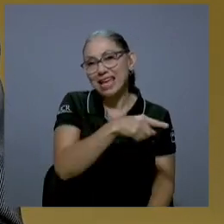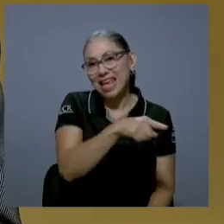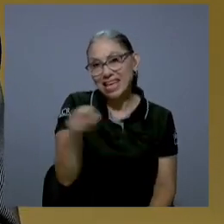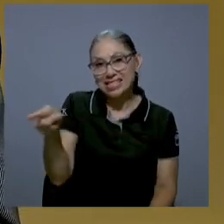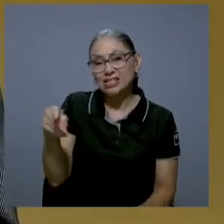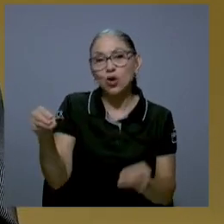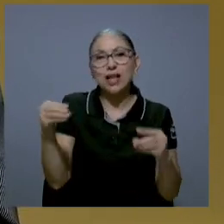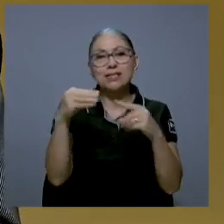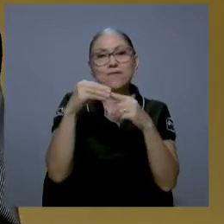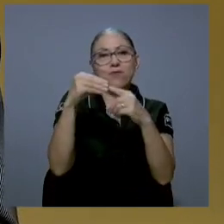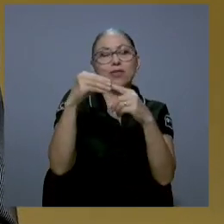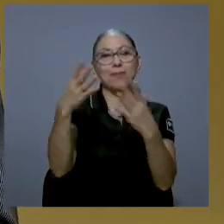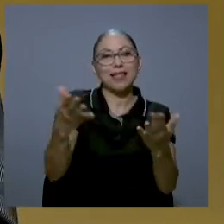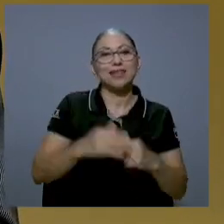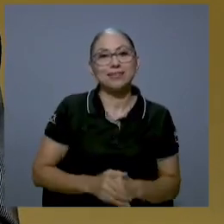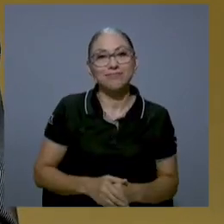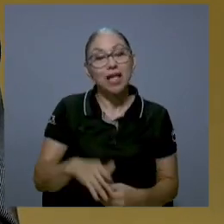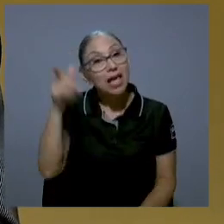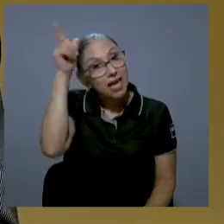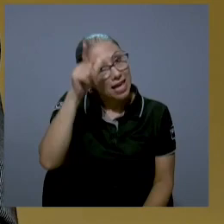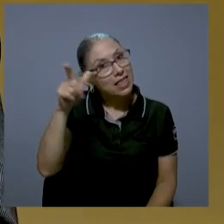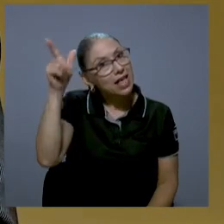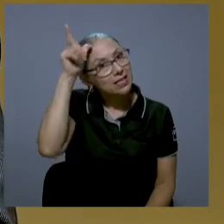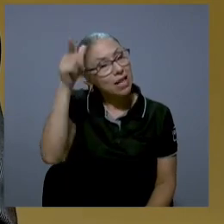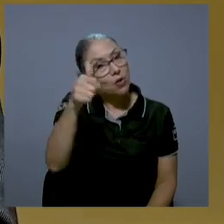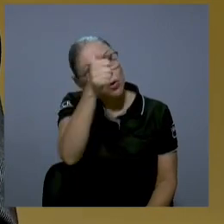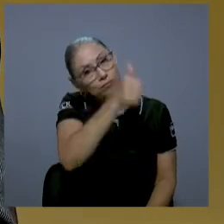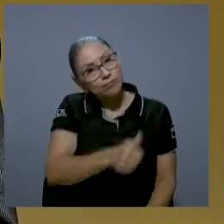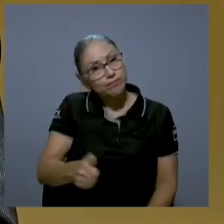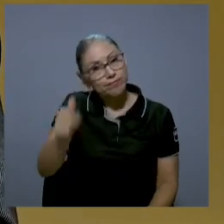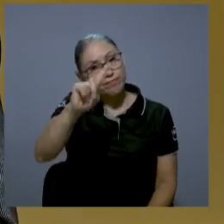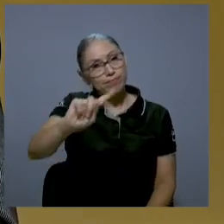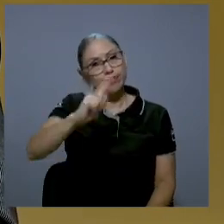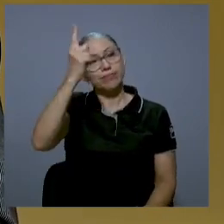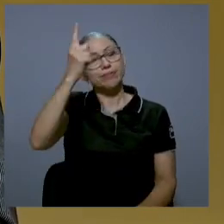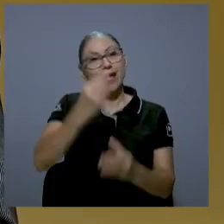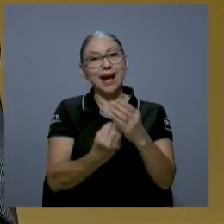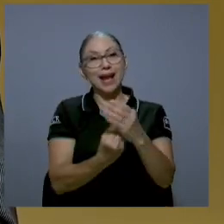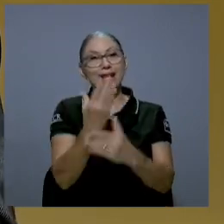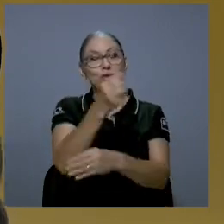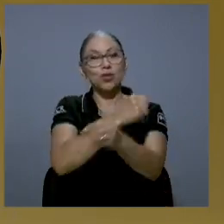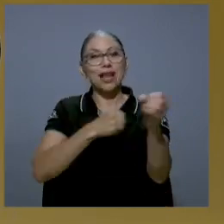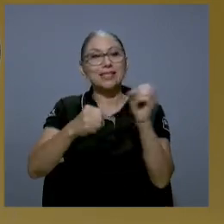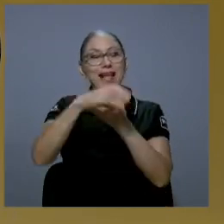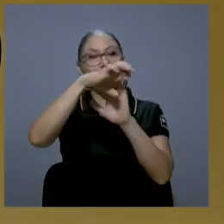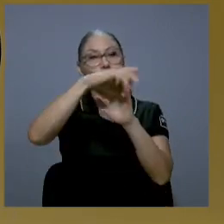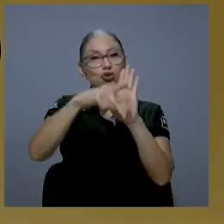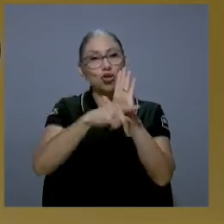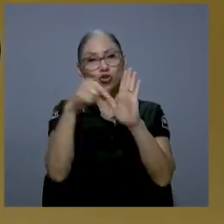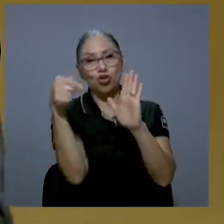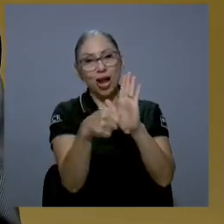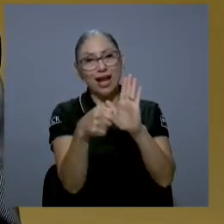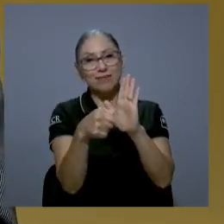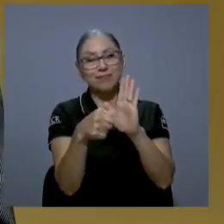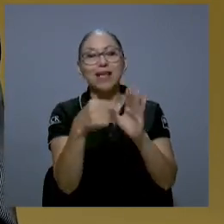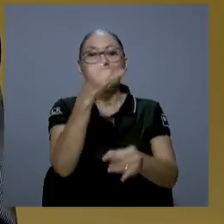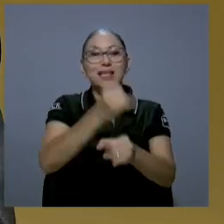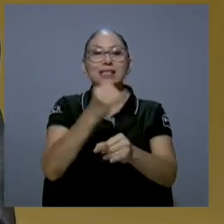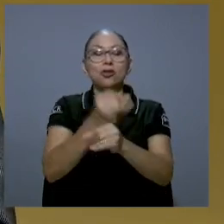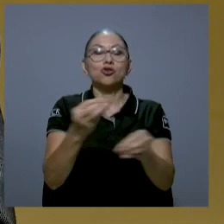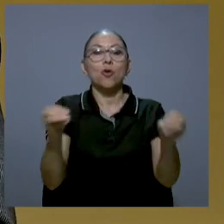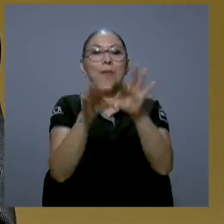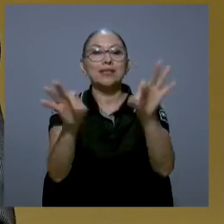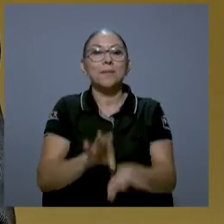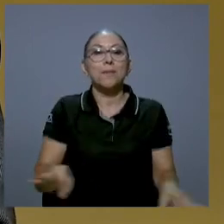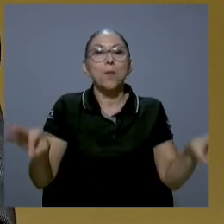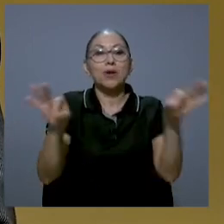fundamentales y desde luego, en primerísimo lugar, la creación de la Sala Constitucional, que es la institución más importante de los